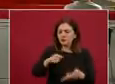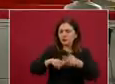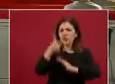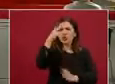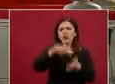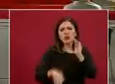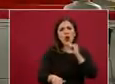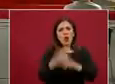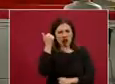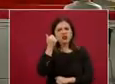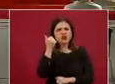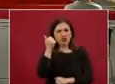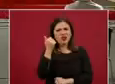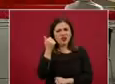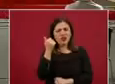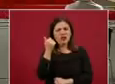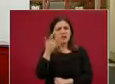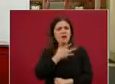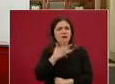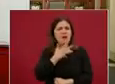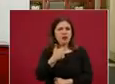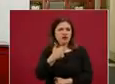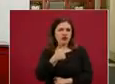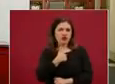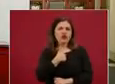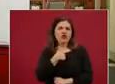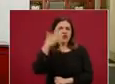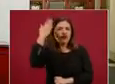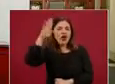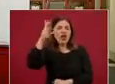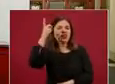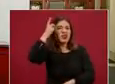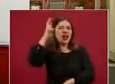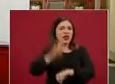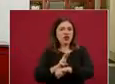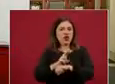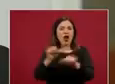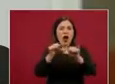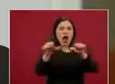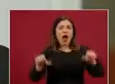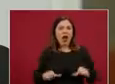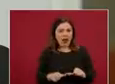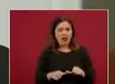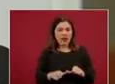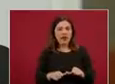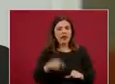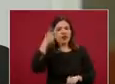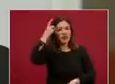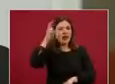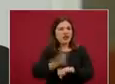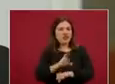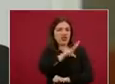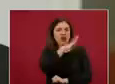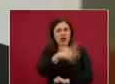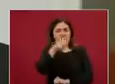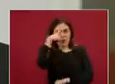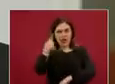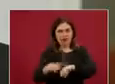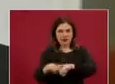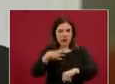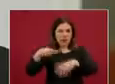2011, en el que tenía yo el privilegio de ser director de área en la Dirección General de